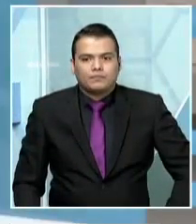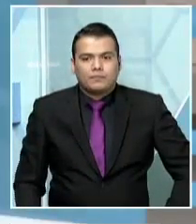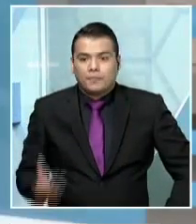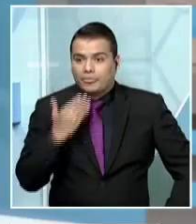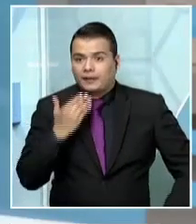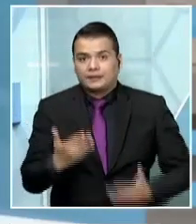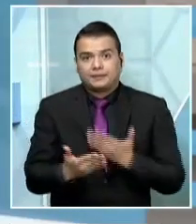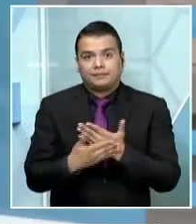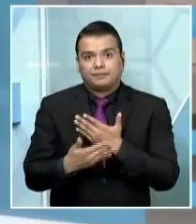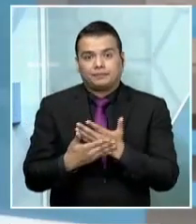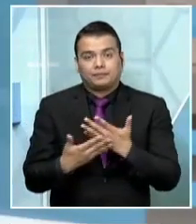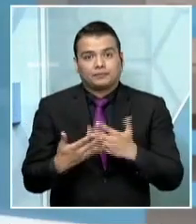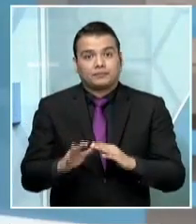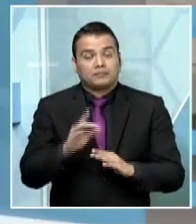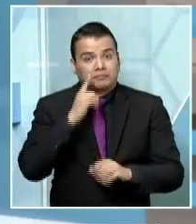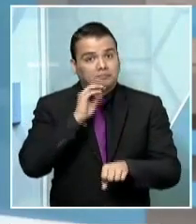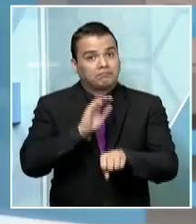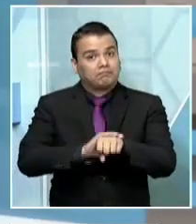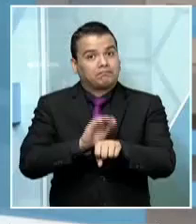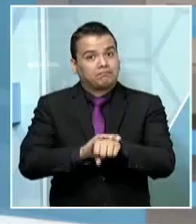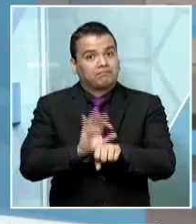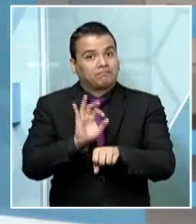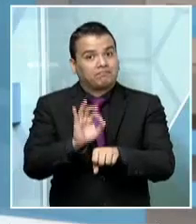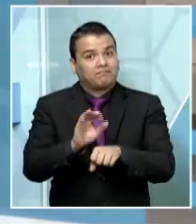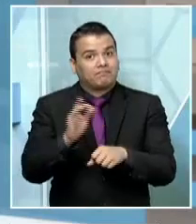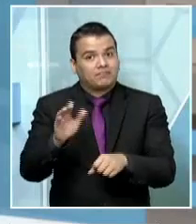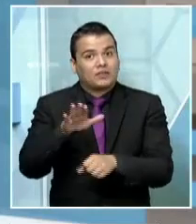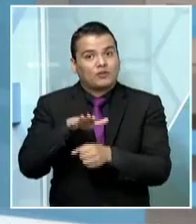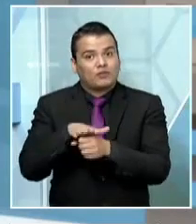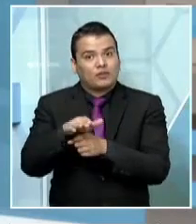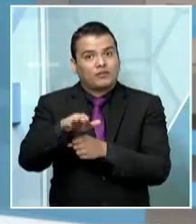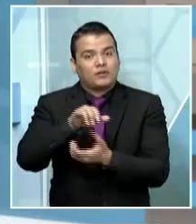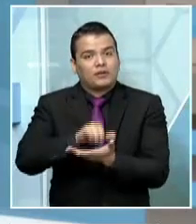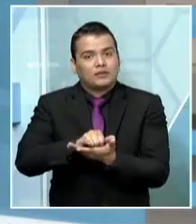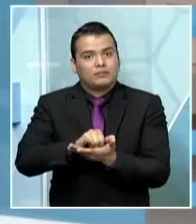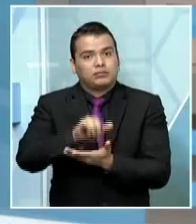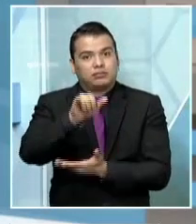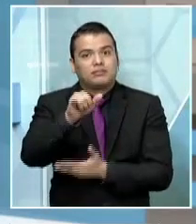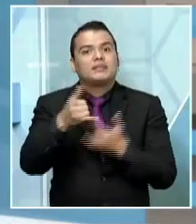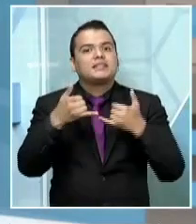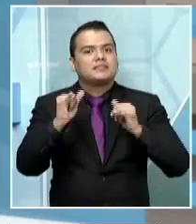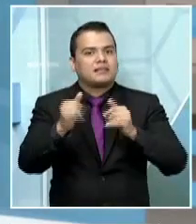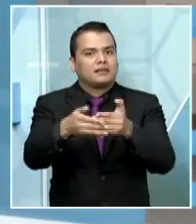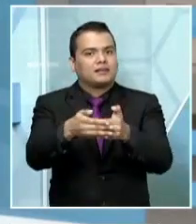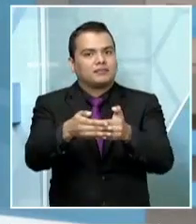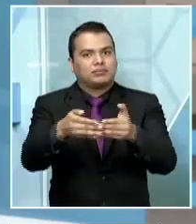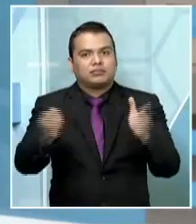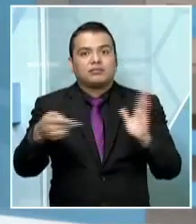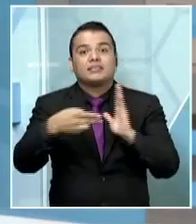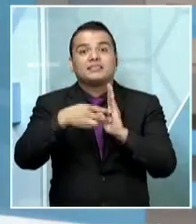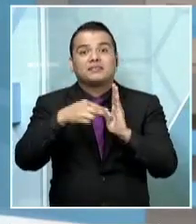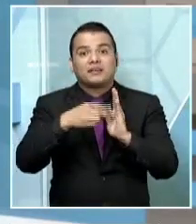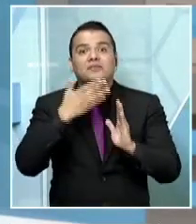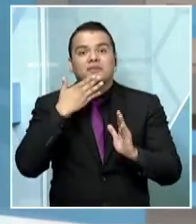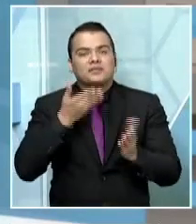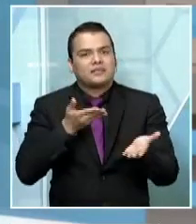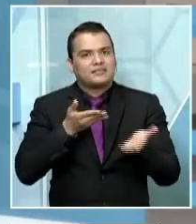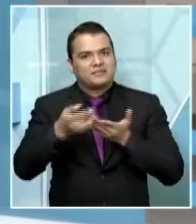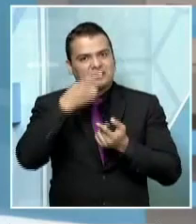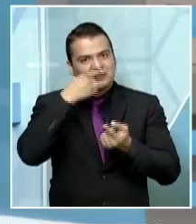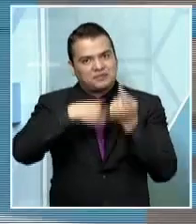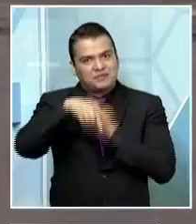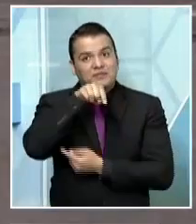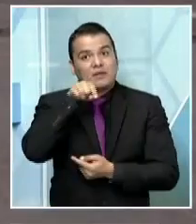Gracias al Gato por los deportes. Y una buena noticia para la región porque el aeropuerto de Buenaventura fue reabierto, lo que permitirá aumentar el turismo en la